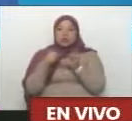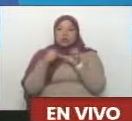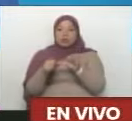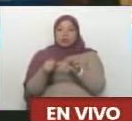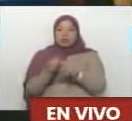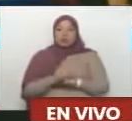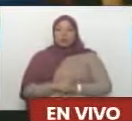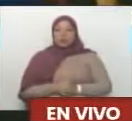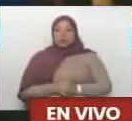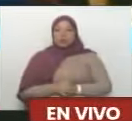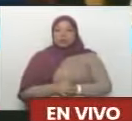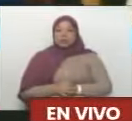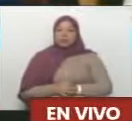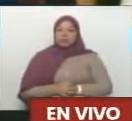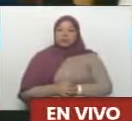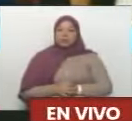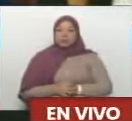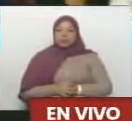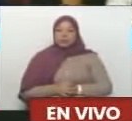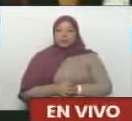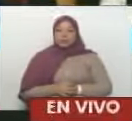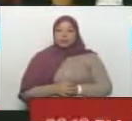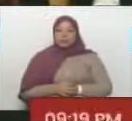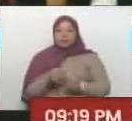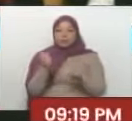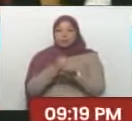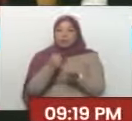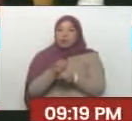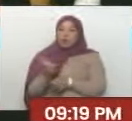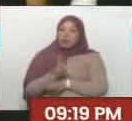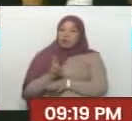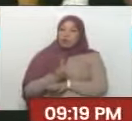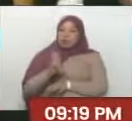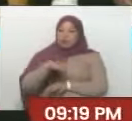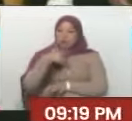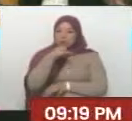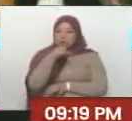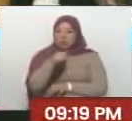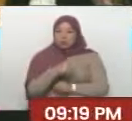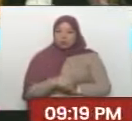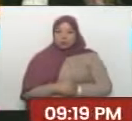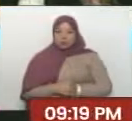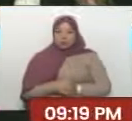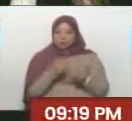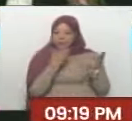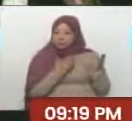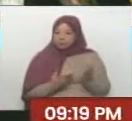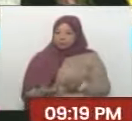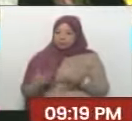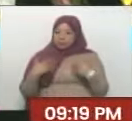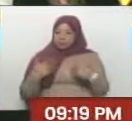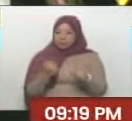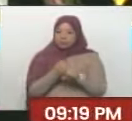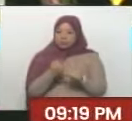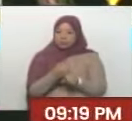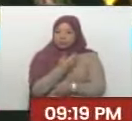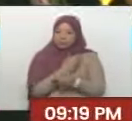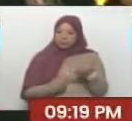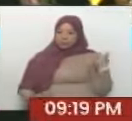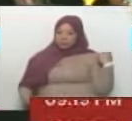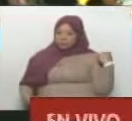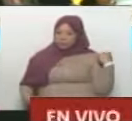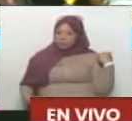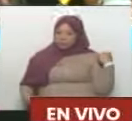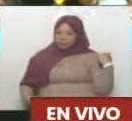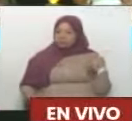mantengan. Benito. Benito tiene la palabra. Benito, bienvenido. Saludos, presidente.